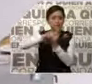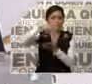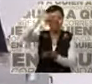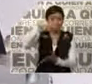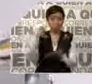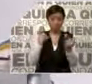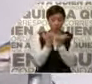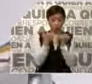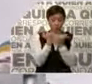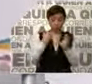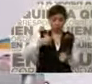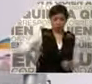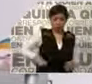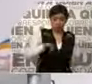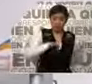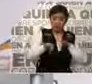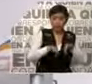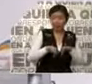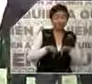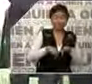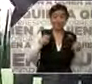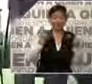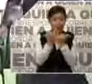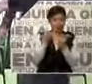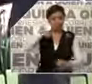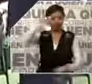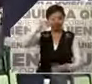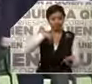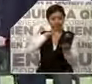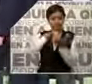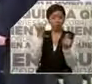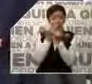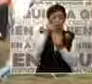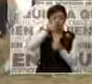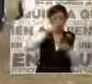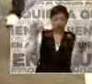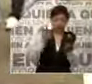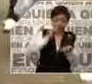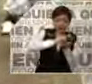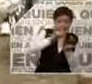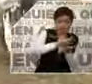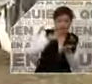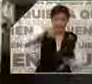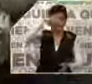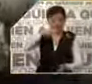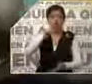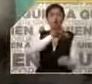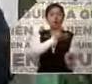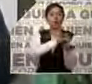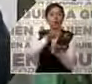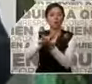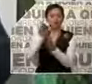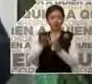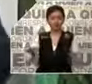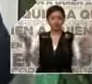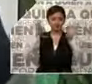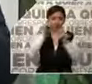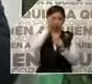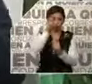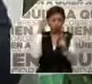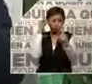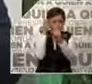funcionario público, sino sobre todo como mexicano. Enfatizó que acciones como Limpiemos Nuestro México contribuyen de forma importante a penetrar